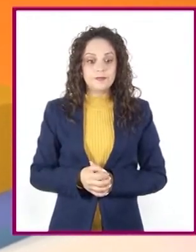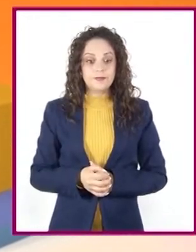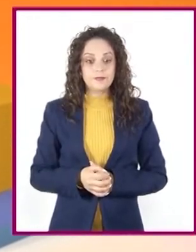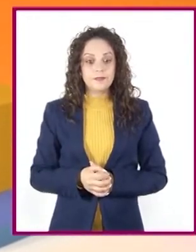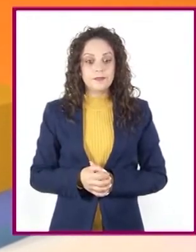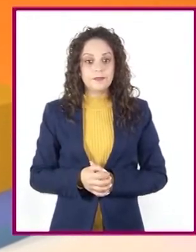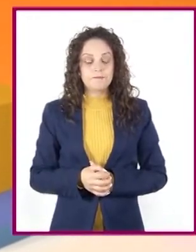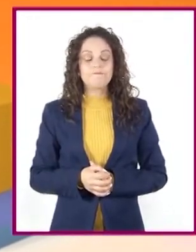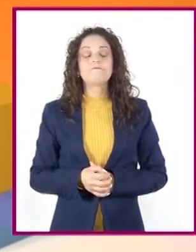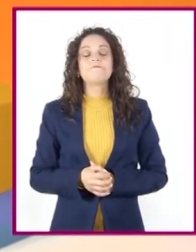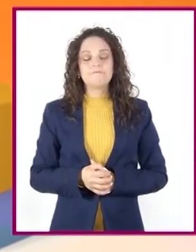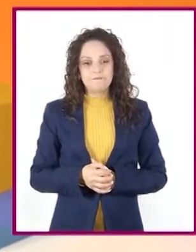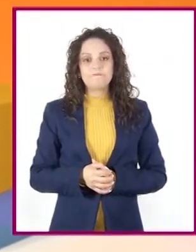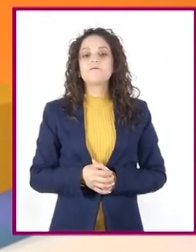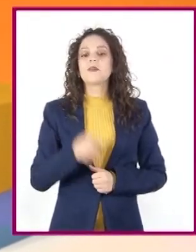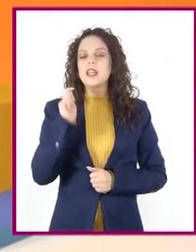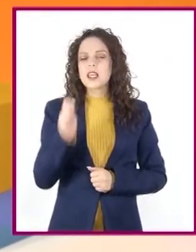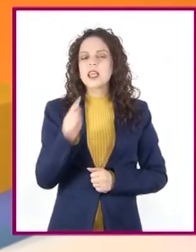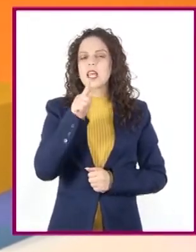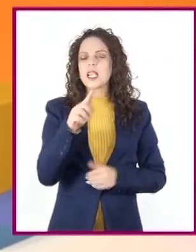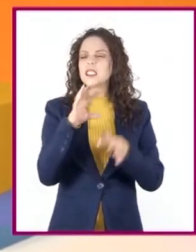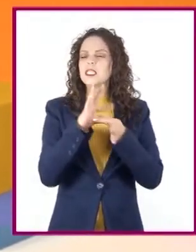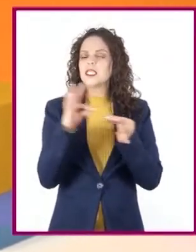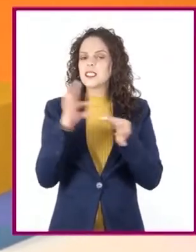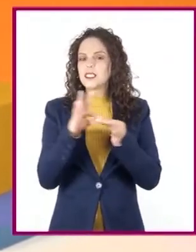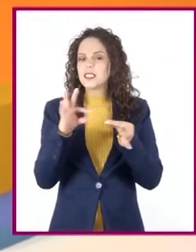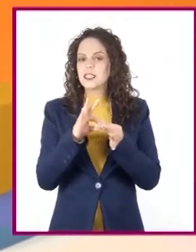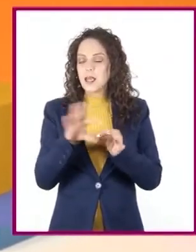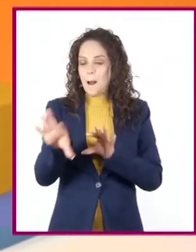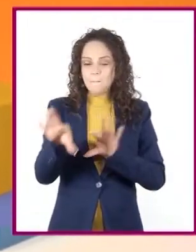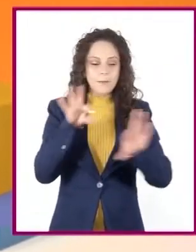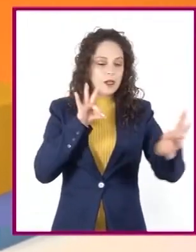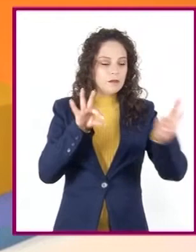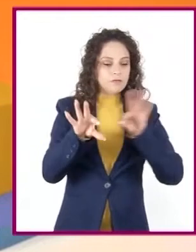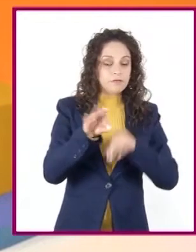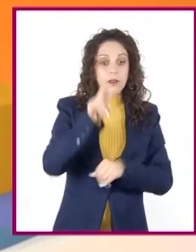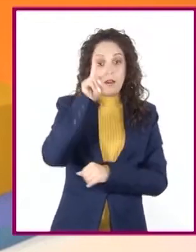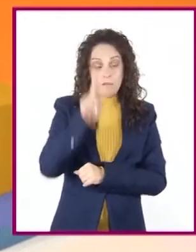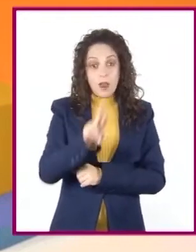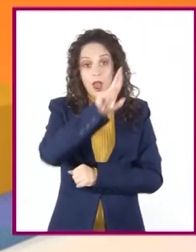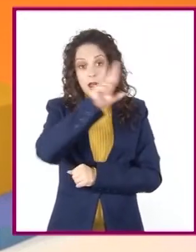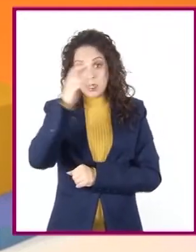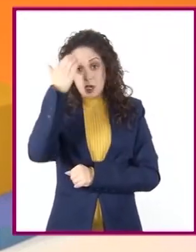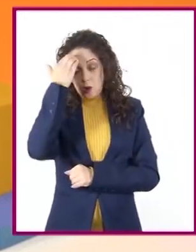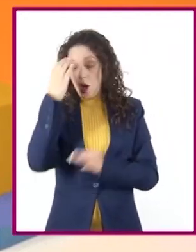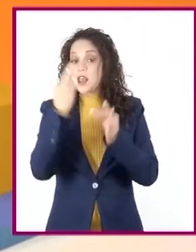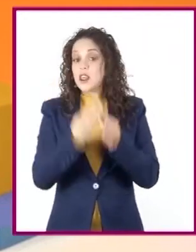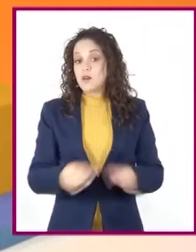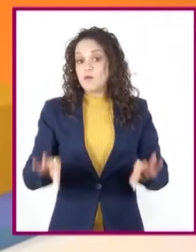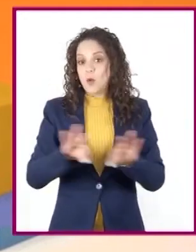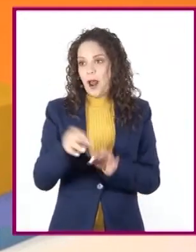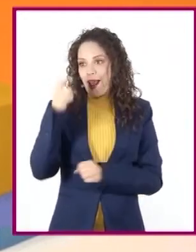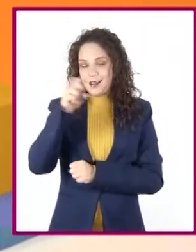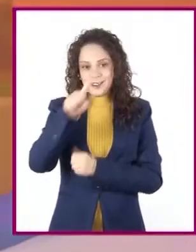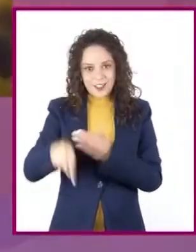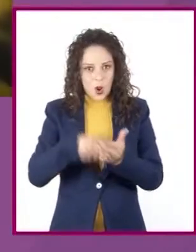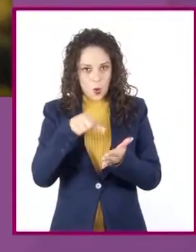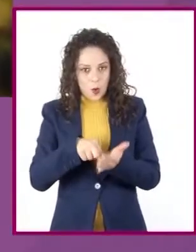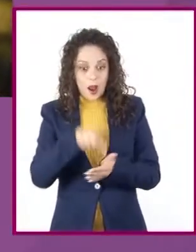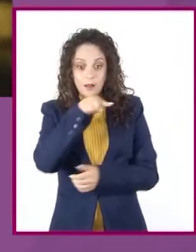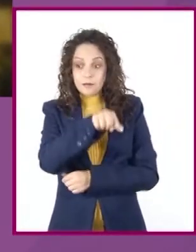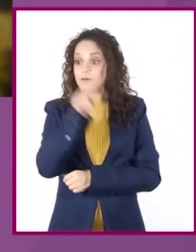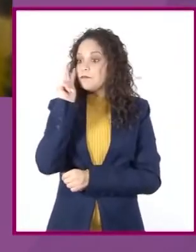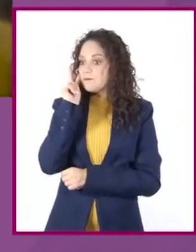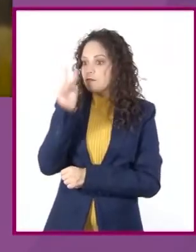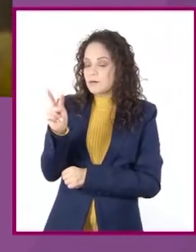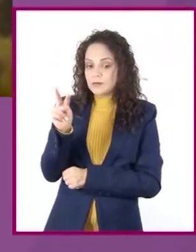Vamos a rescatar algunos elementos que son dignos de reconocer de este sitio. Como pudieron observar,